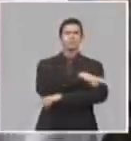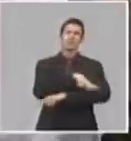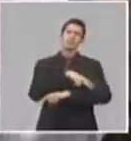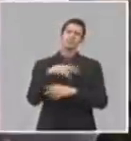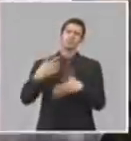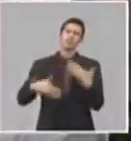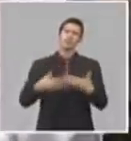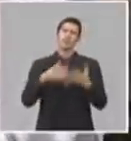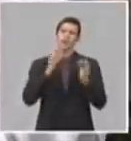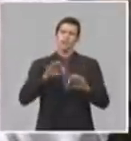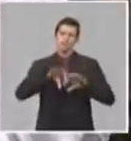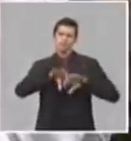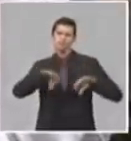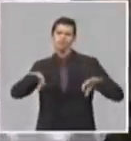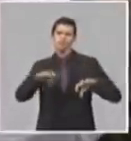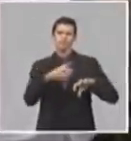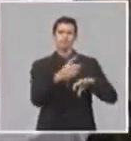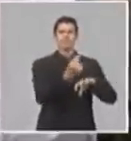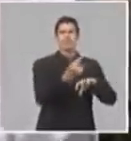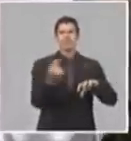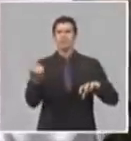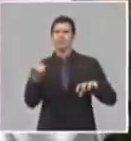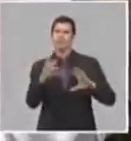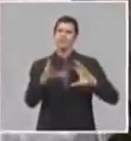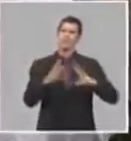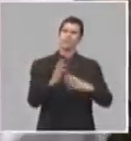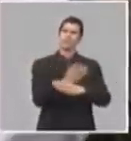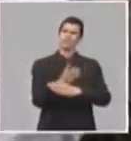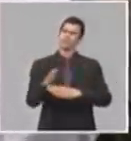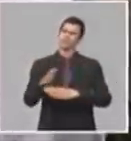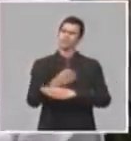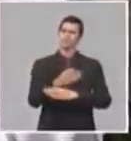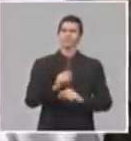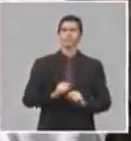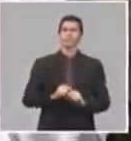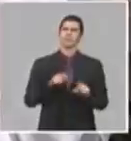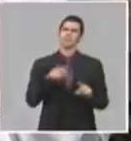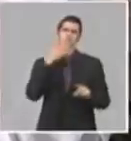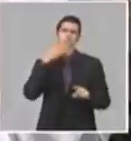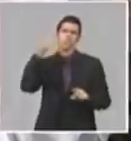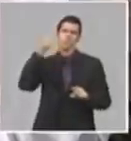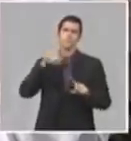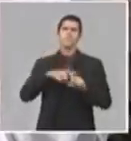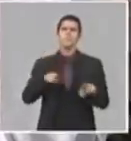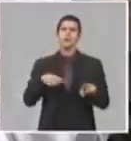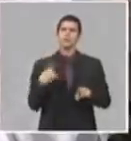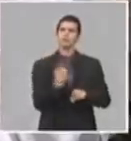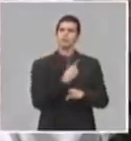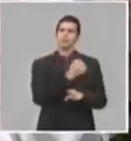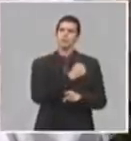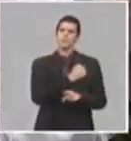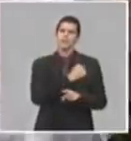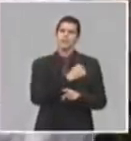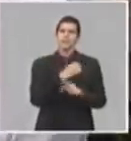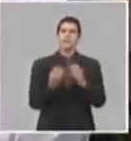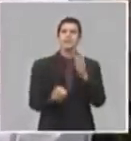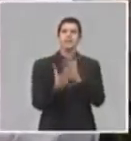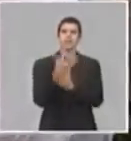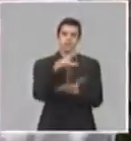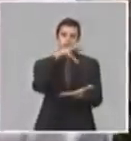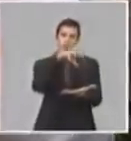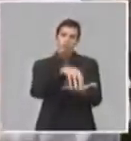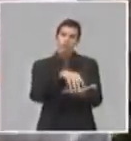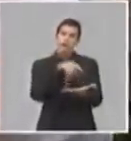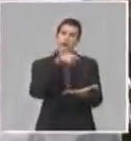con objetividad. Entonces, es preferible tener una oferta que se respalde en moneda libremente convertible a la base